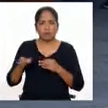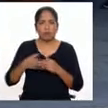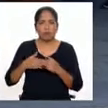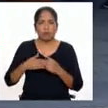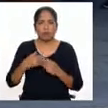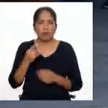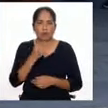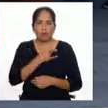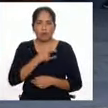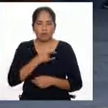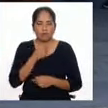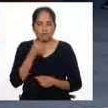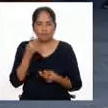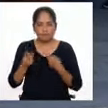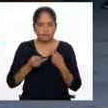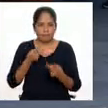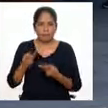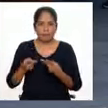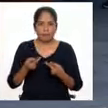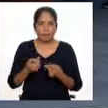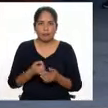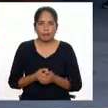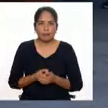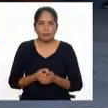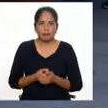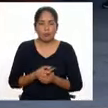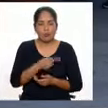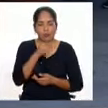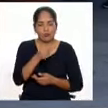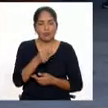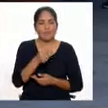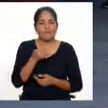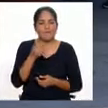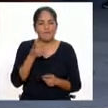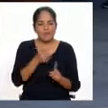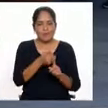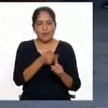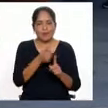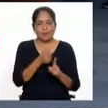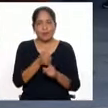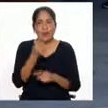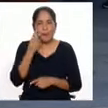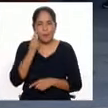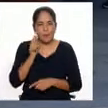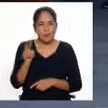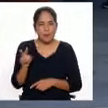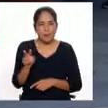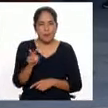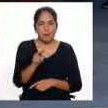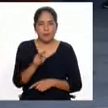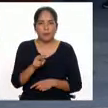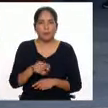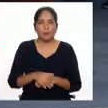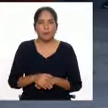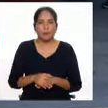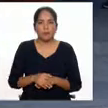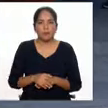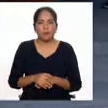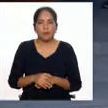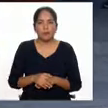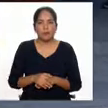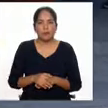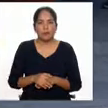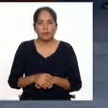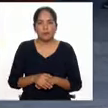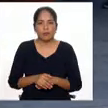universidad, Nopoki, para que usted mismo sea visible y vea en qué necesidad de que nos